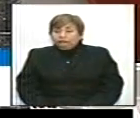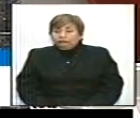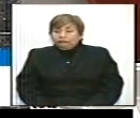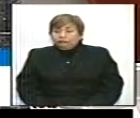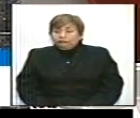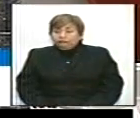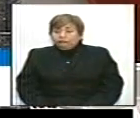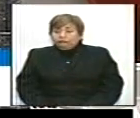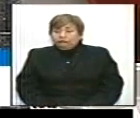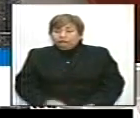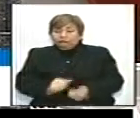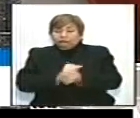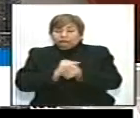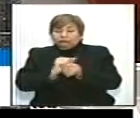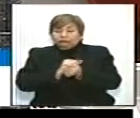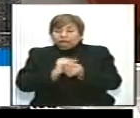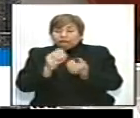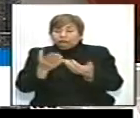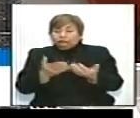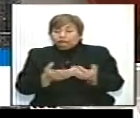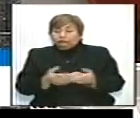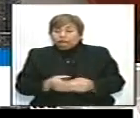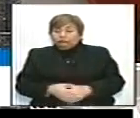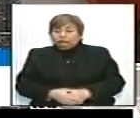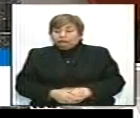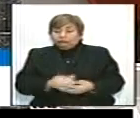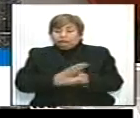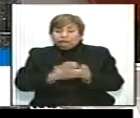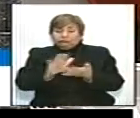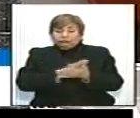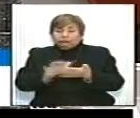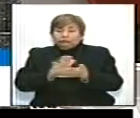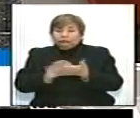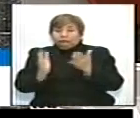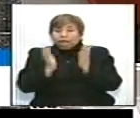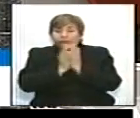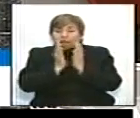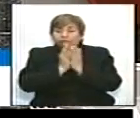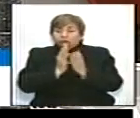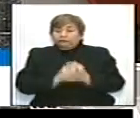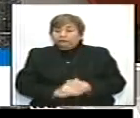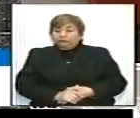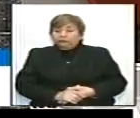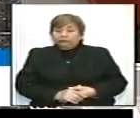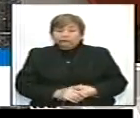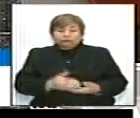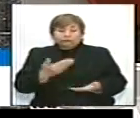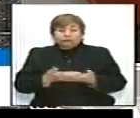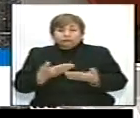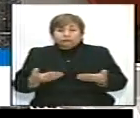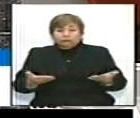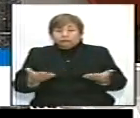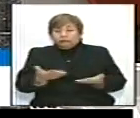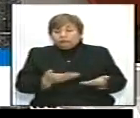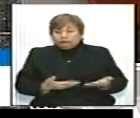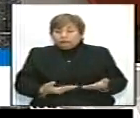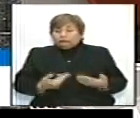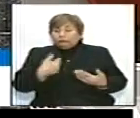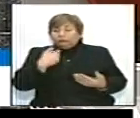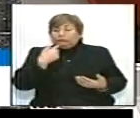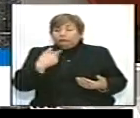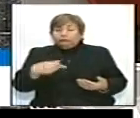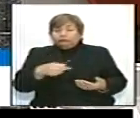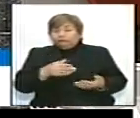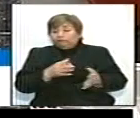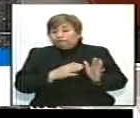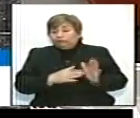la lavandería y la limpieza del colegio, ¿no? Y en la provisión de los bienes hemos